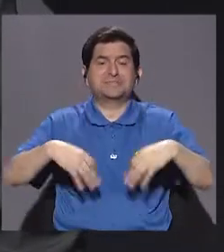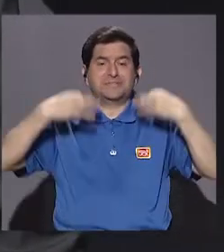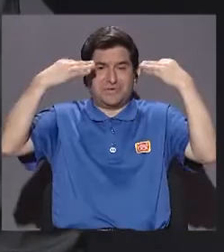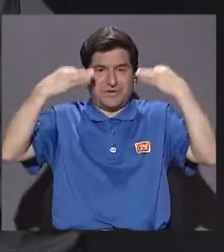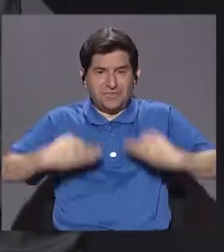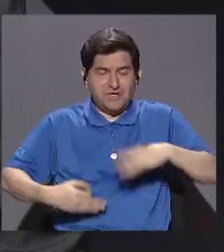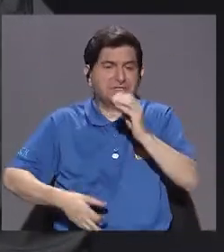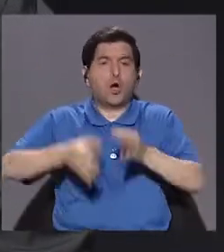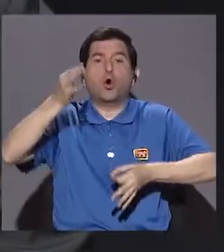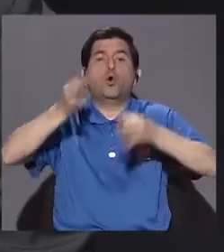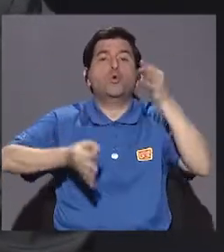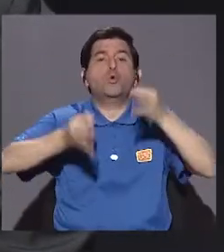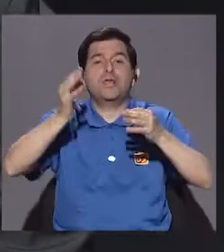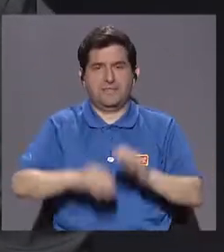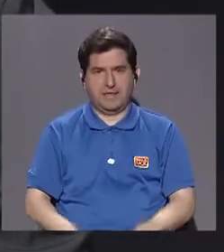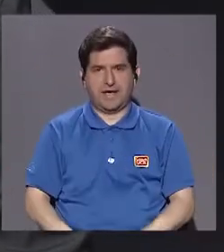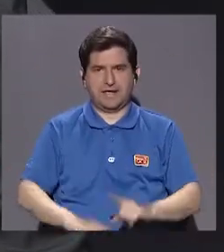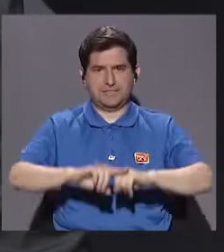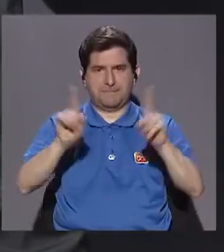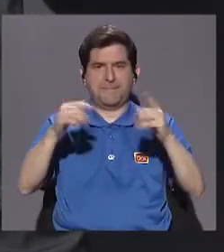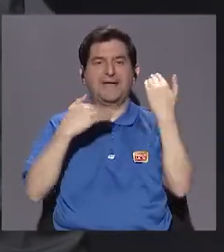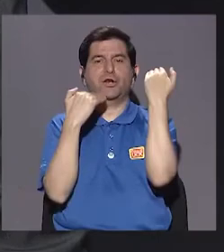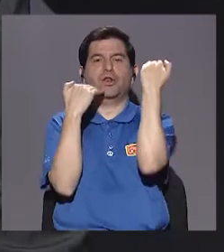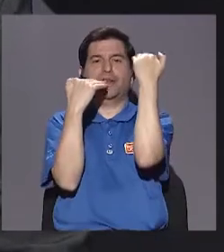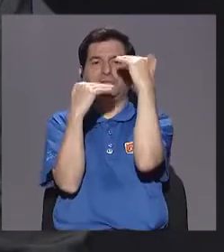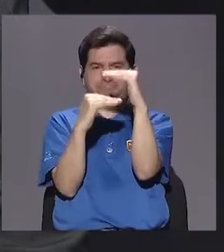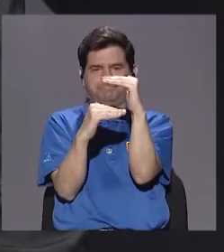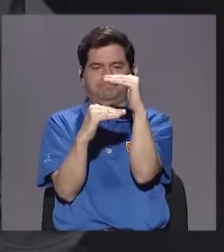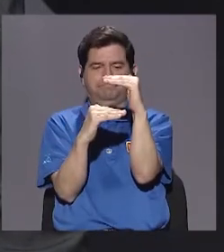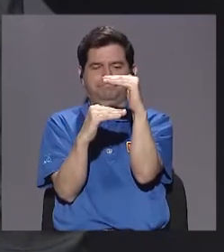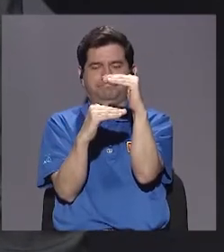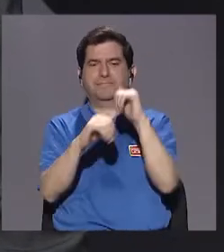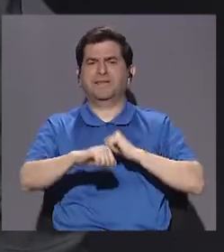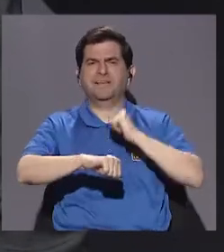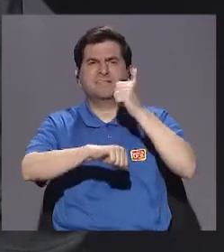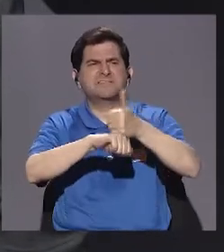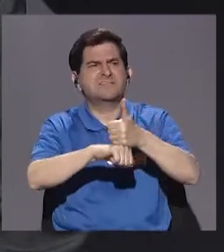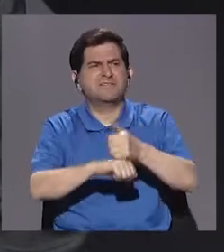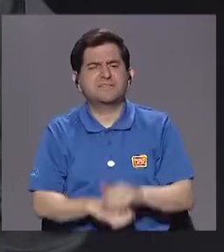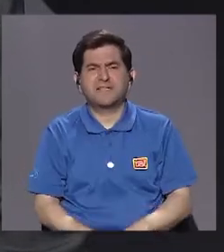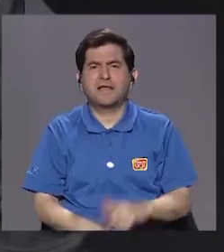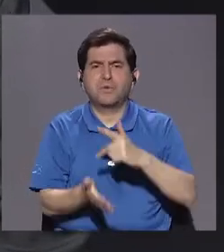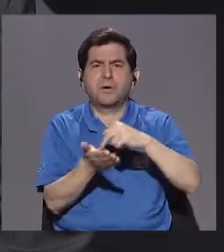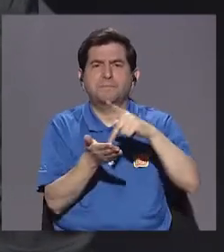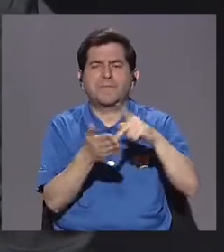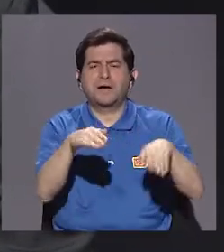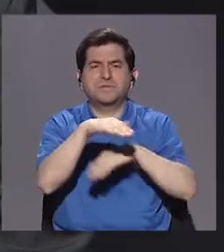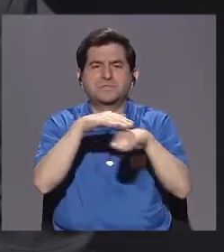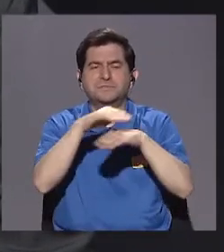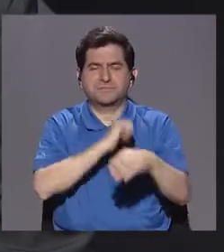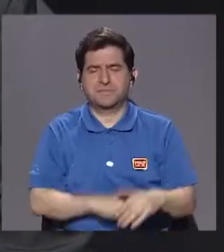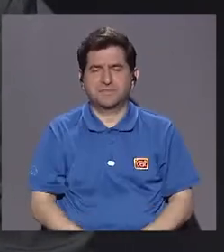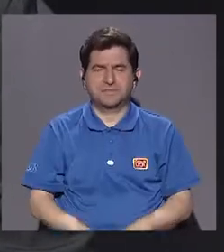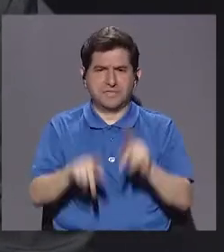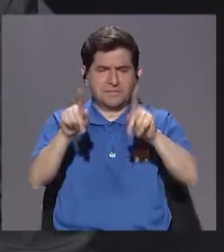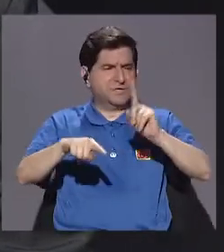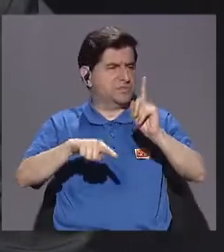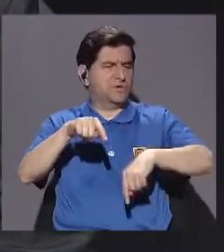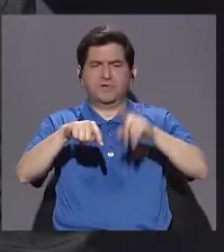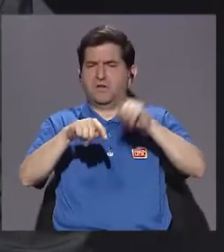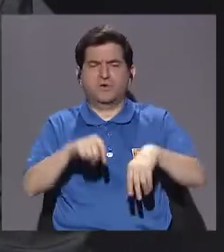o personas jurídicas pero con un límite hay un límite que estaba estimado en salarios base ninguna persona puede a